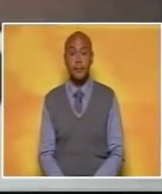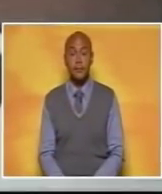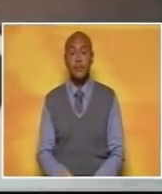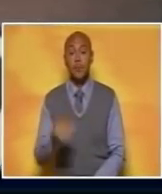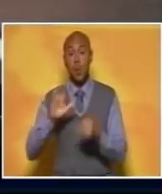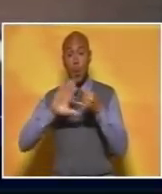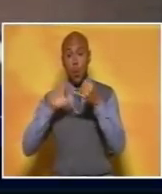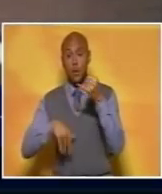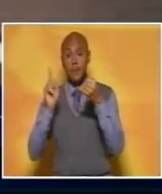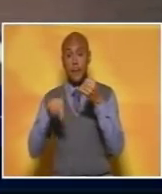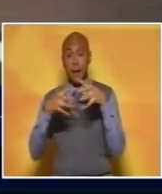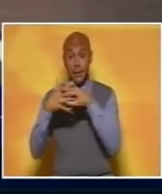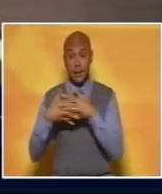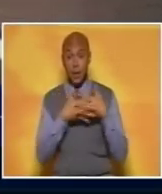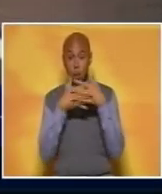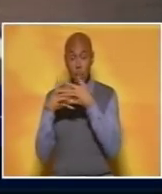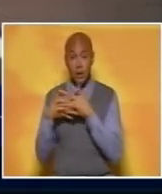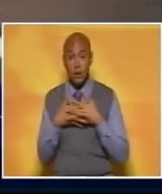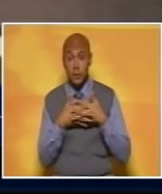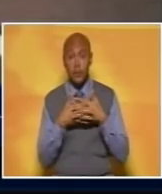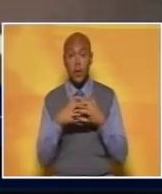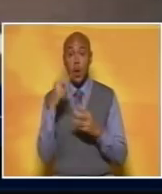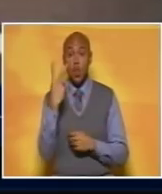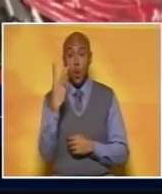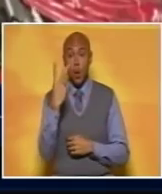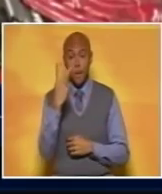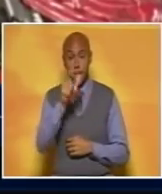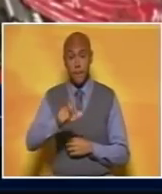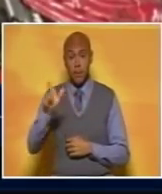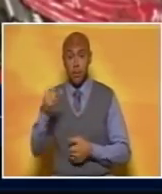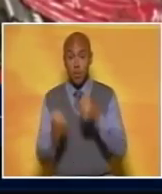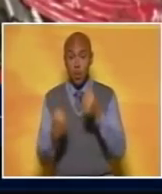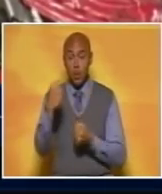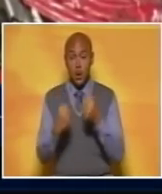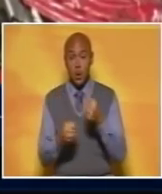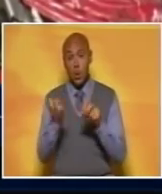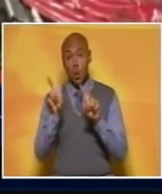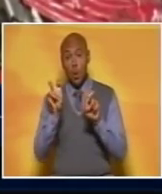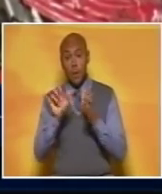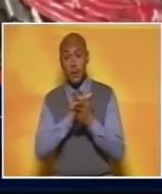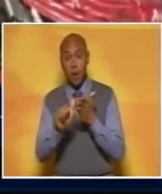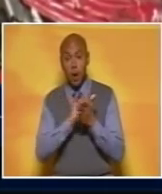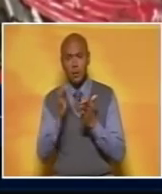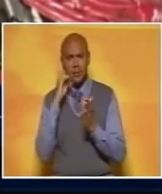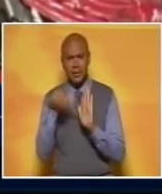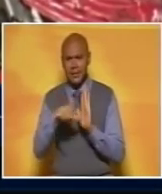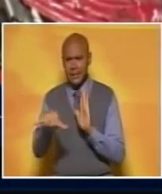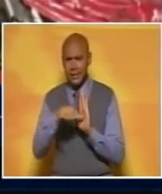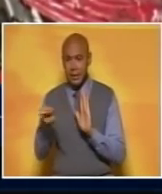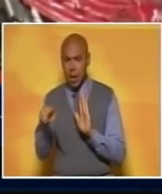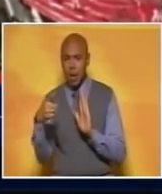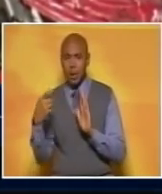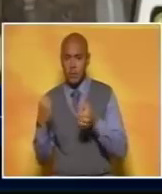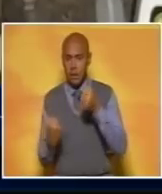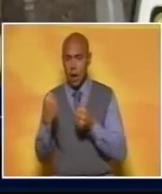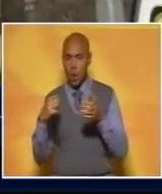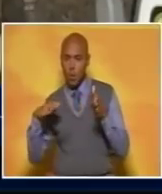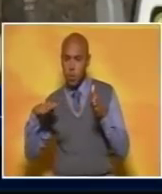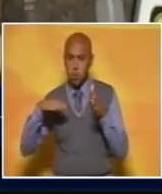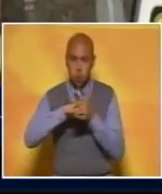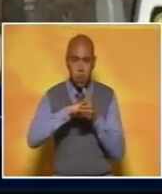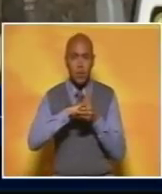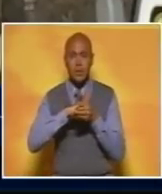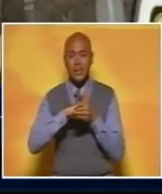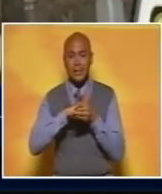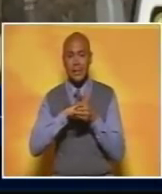Y cerramos en Estados Unidos, donde 2 personas murieron en Nueva Jersey al estrellarse el vehículo en el que se desplazaban contra el